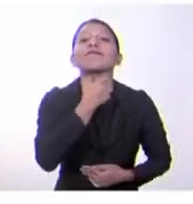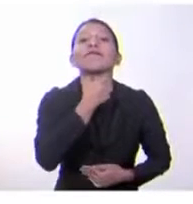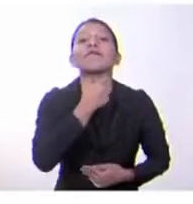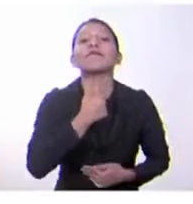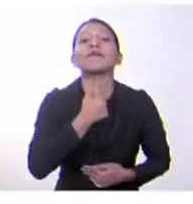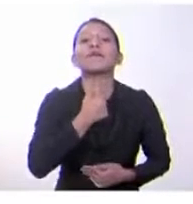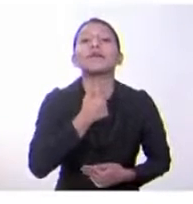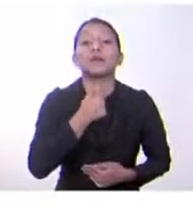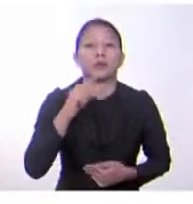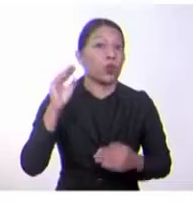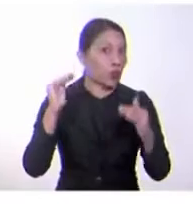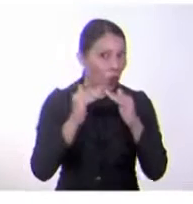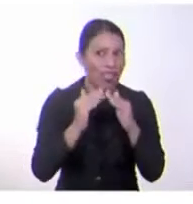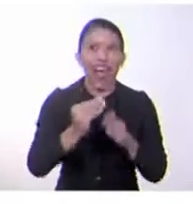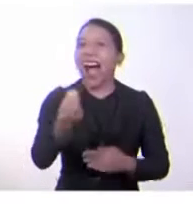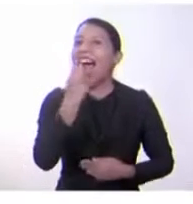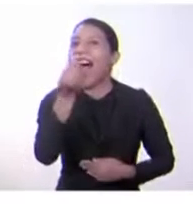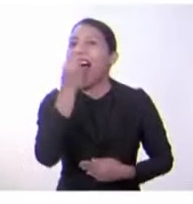pasan los alimentos.